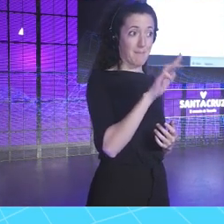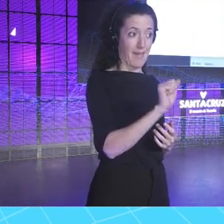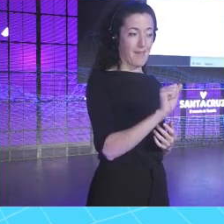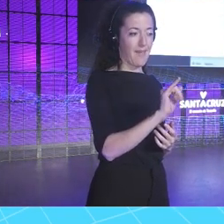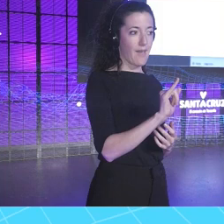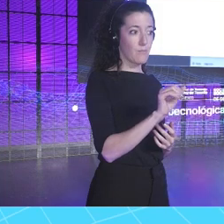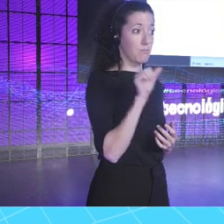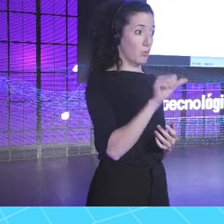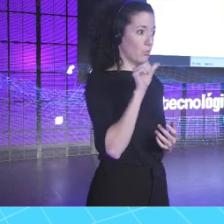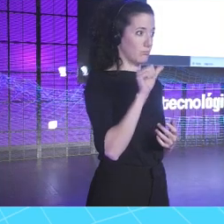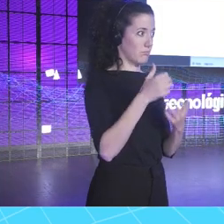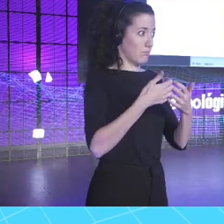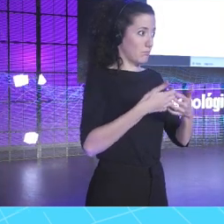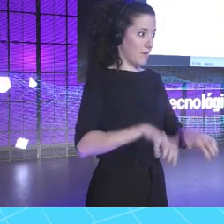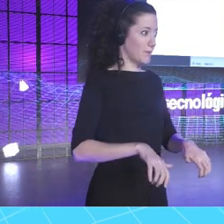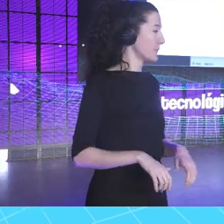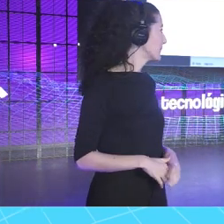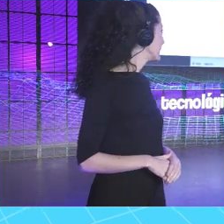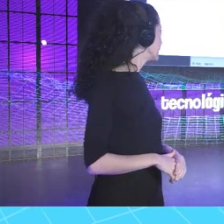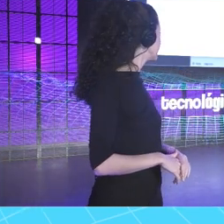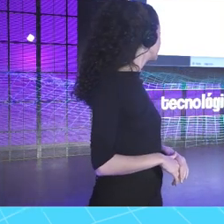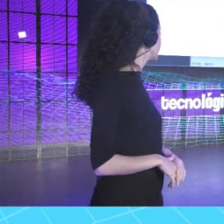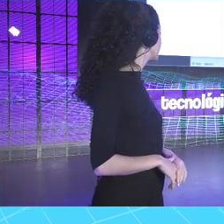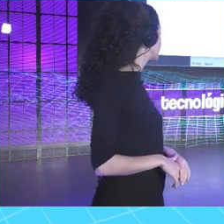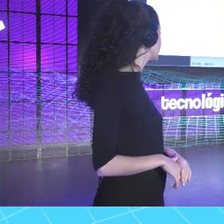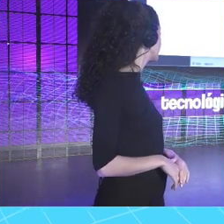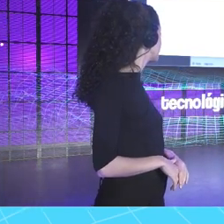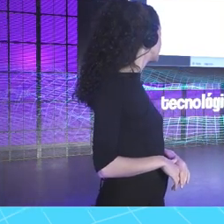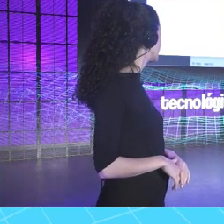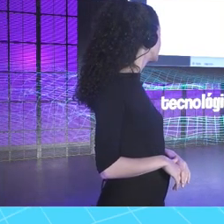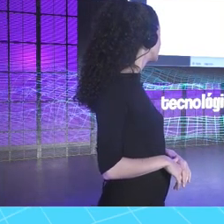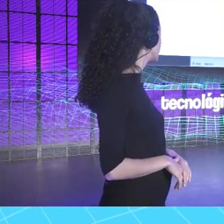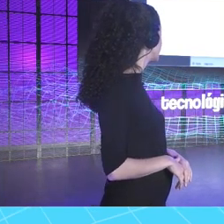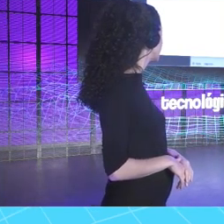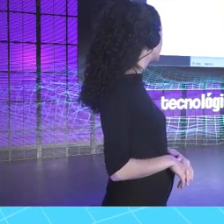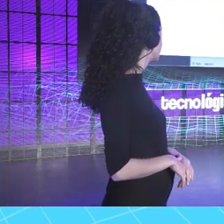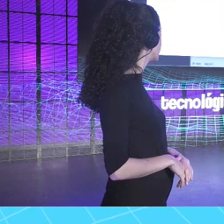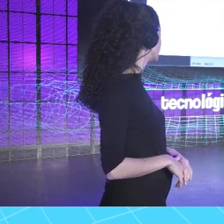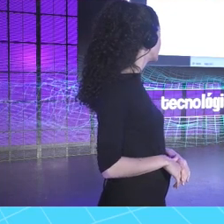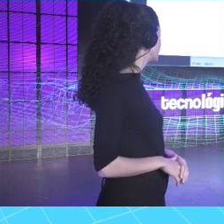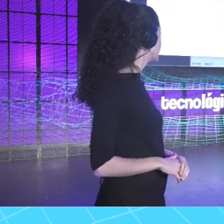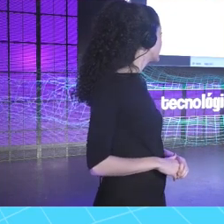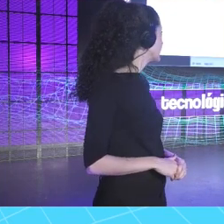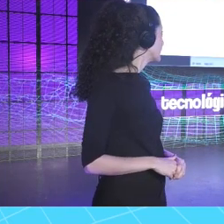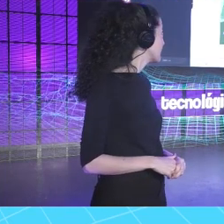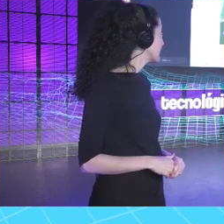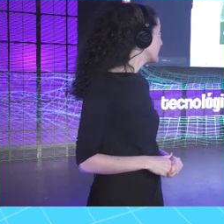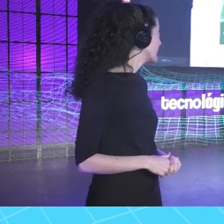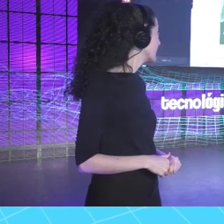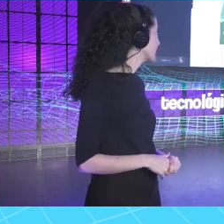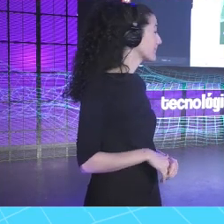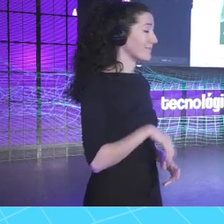me cargo todo esto me cargo esto lo borro todo y aquí pongo frases hago pegar de lo que me acaba de generar